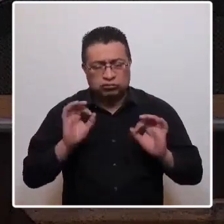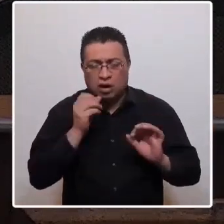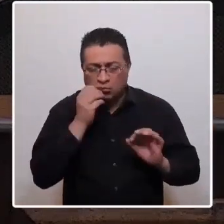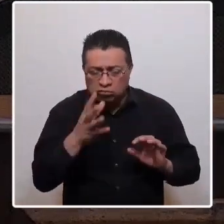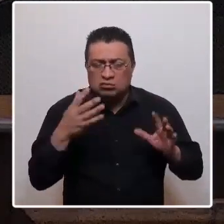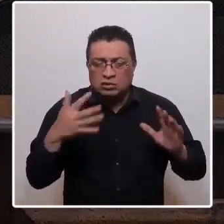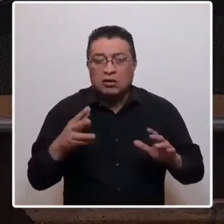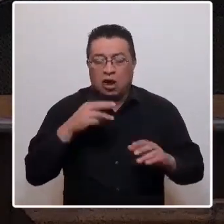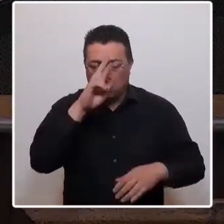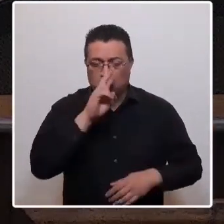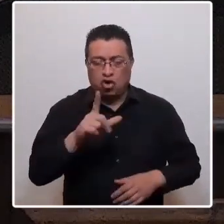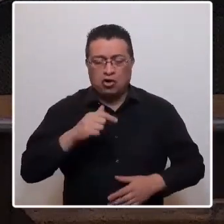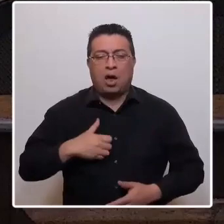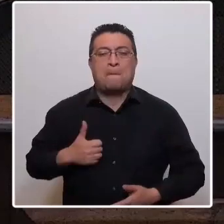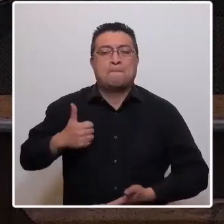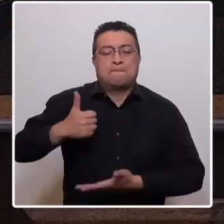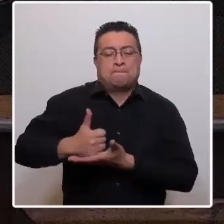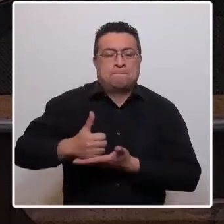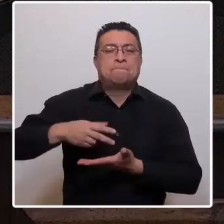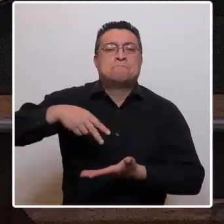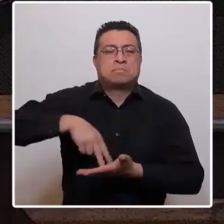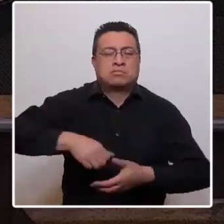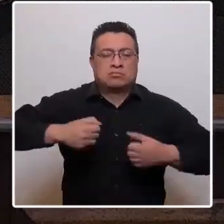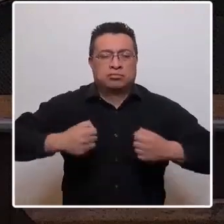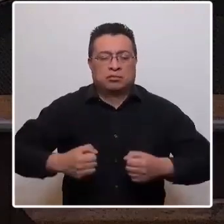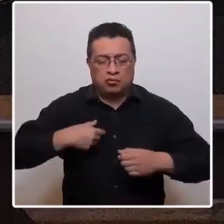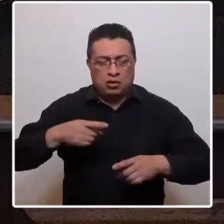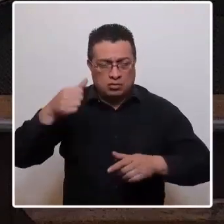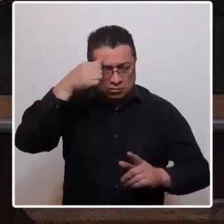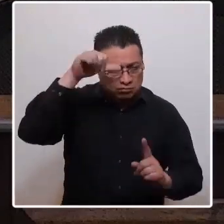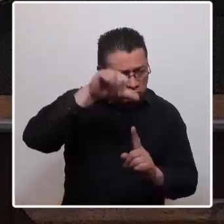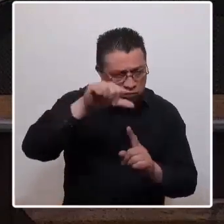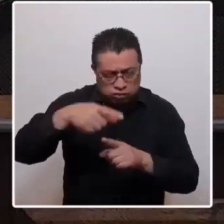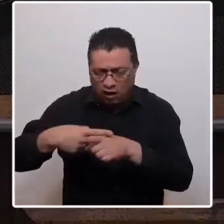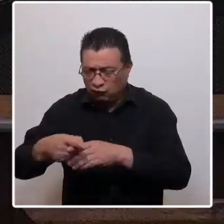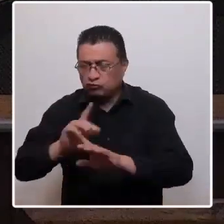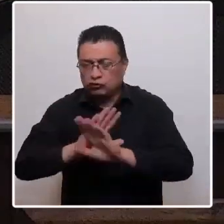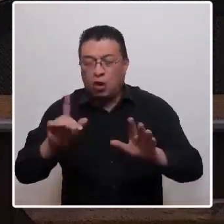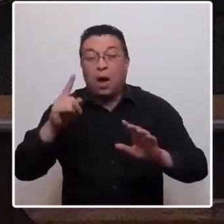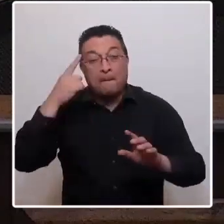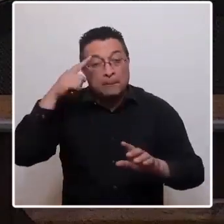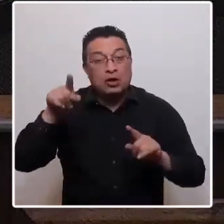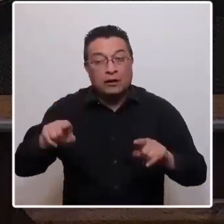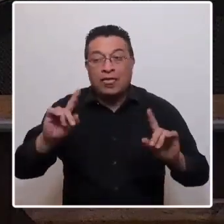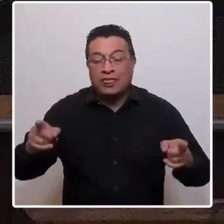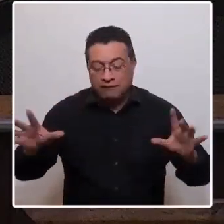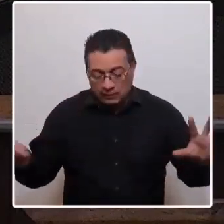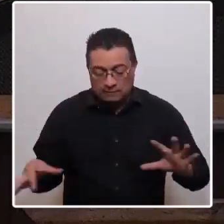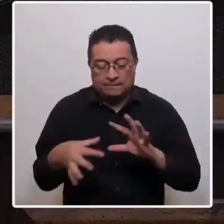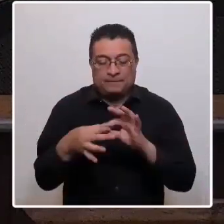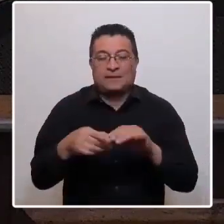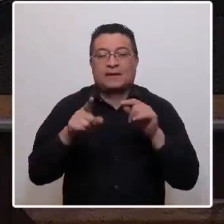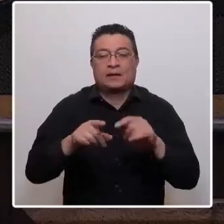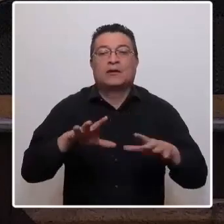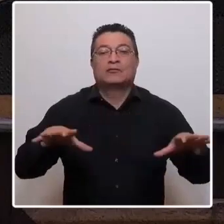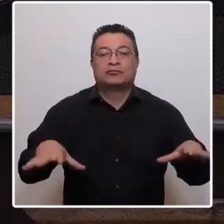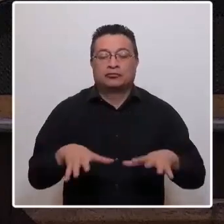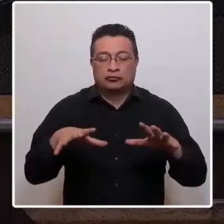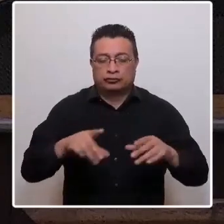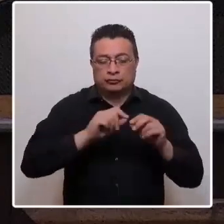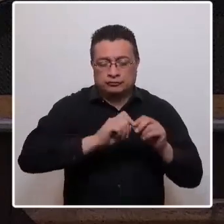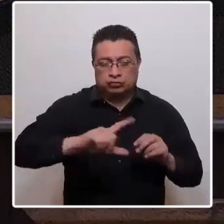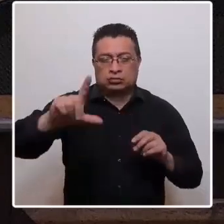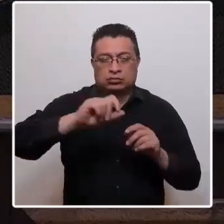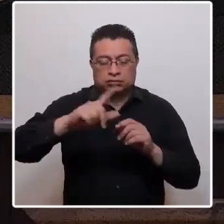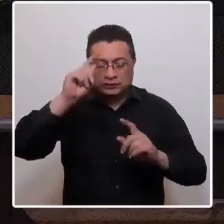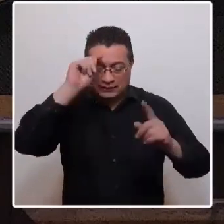Estado presente, que regule en justa medida y sancione abusos, pero esto tiene que venir de la mano y apañando el esfuerzo, el emprendimiento, la